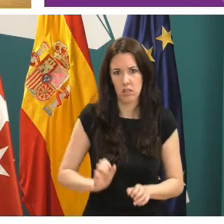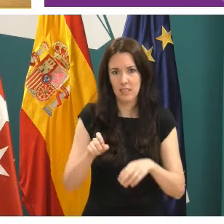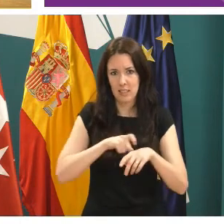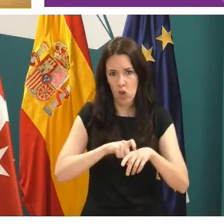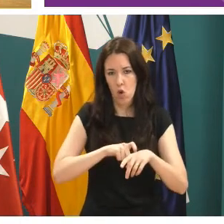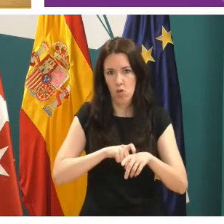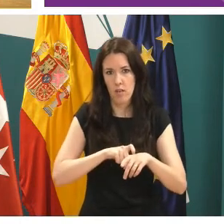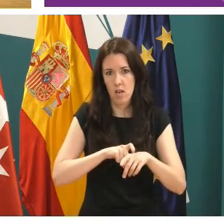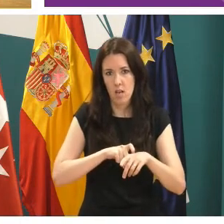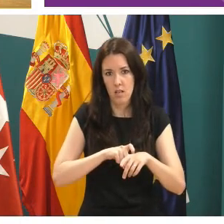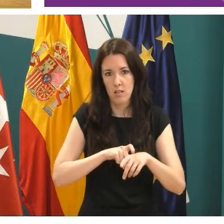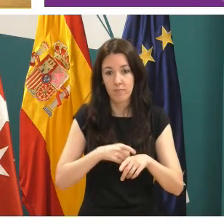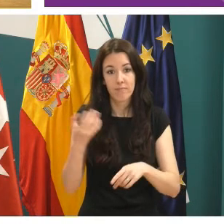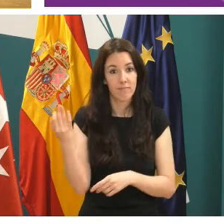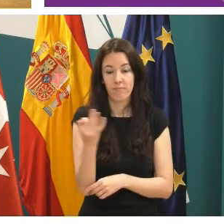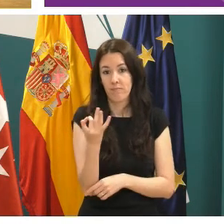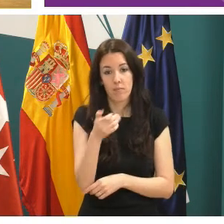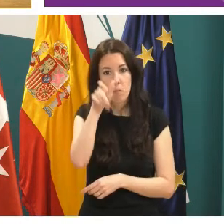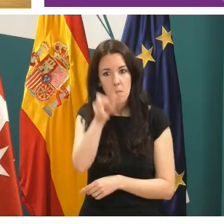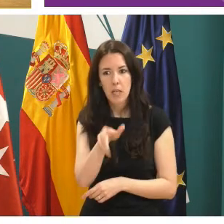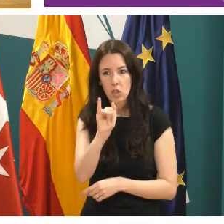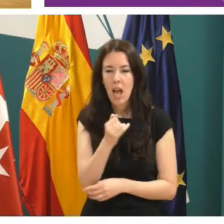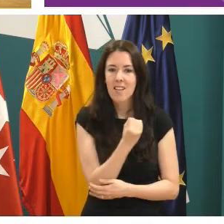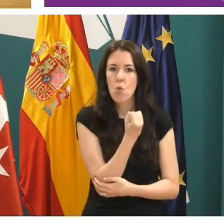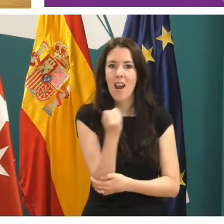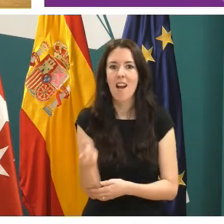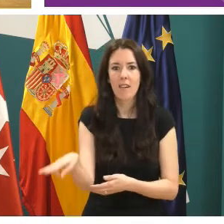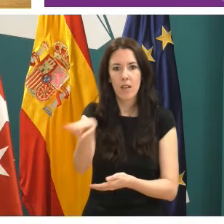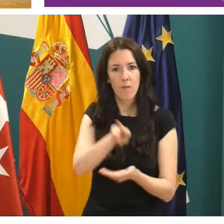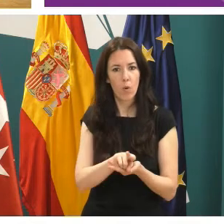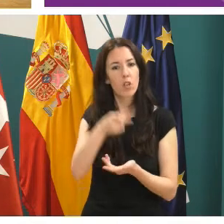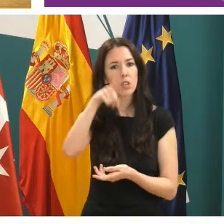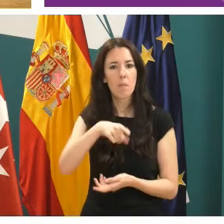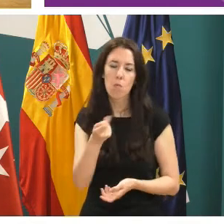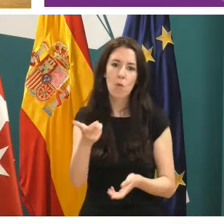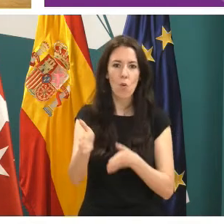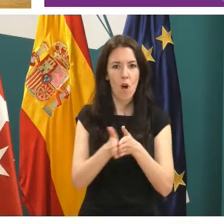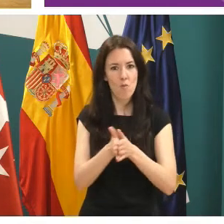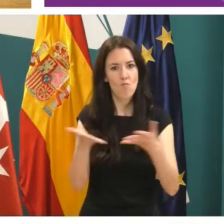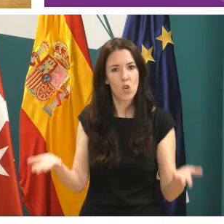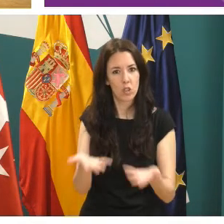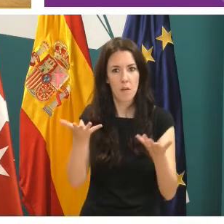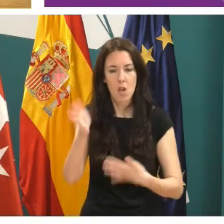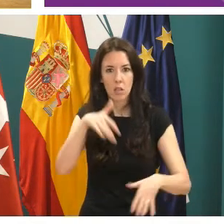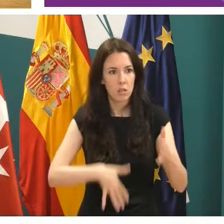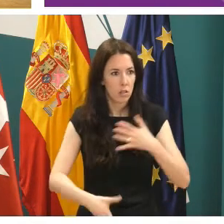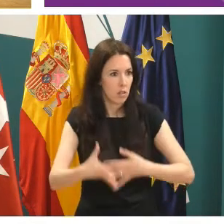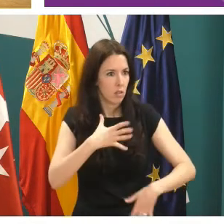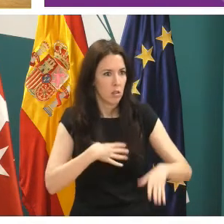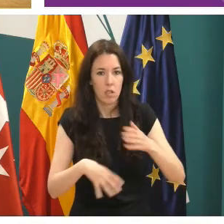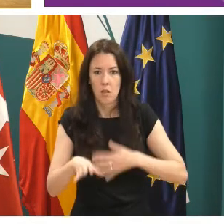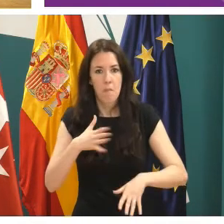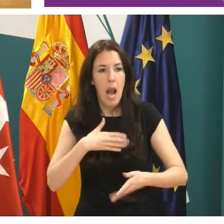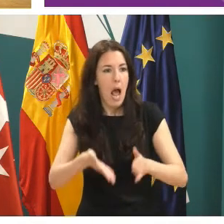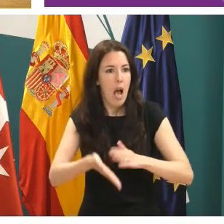la persona tenga el refuerzo, ¿no? y un poco la motivación y no llegue a la desesperanza para adherirse a